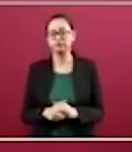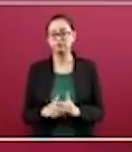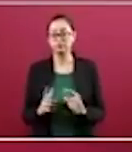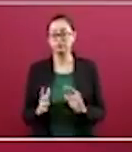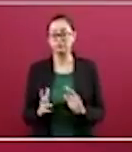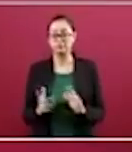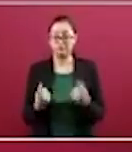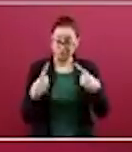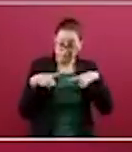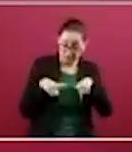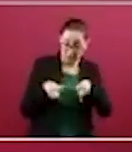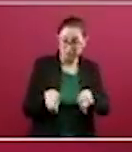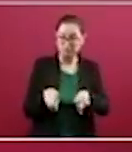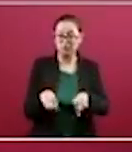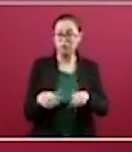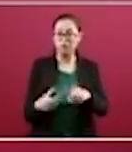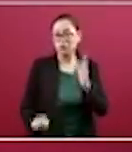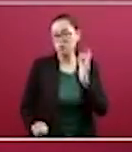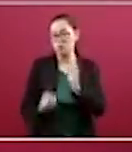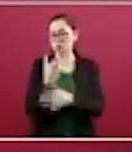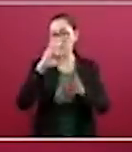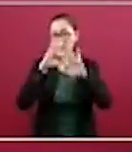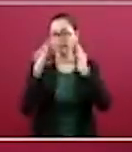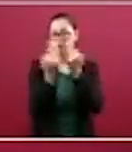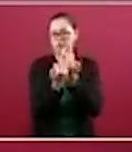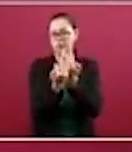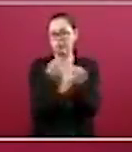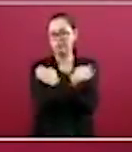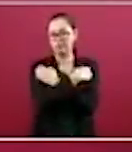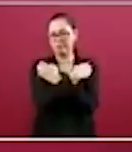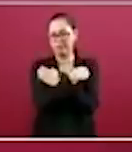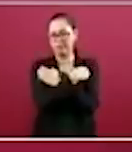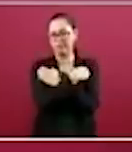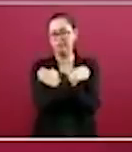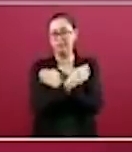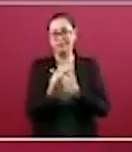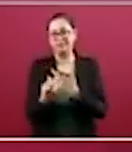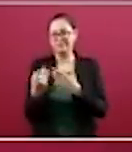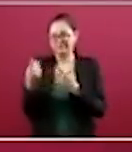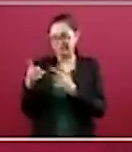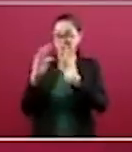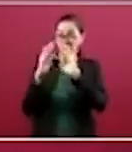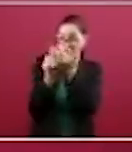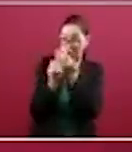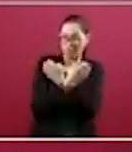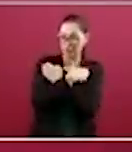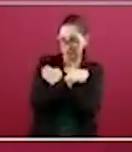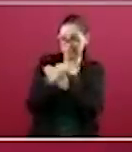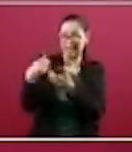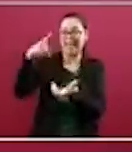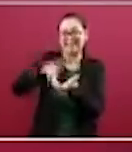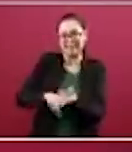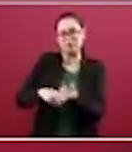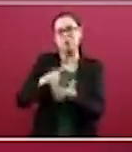sería un nuevo modelo educativo, porque a partir del modelo surgen los